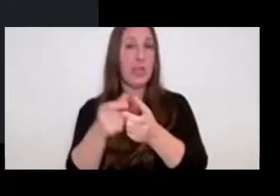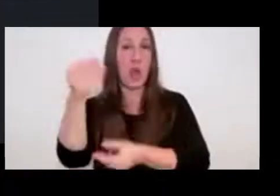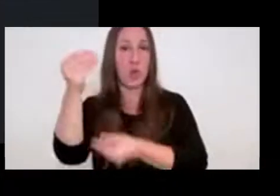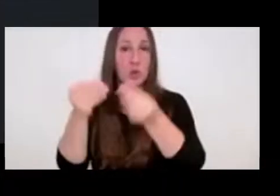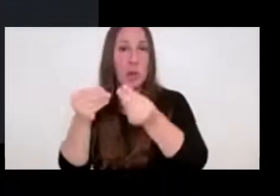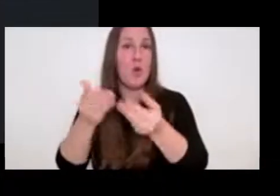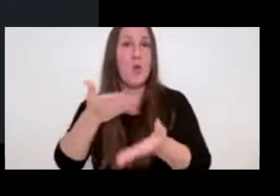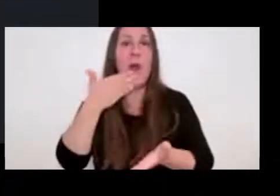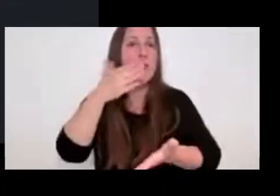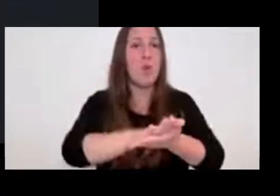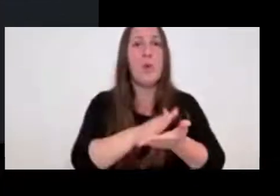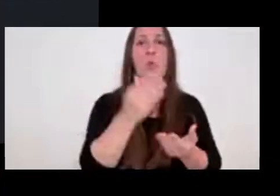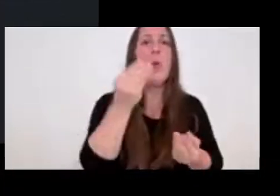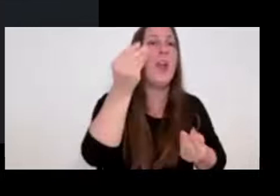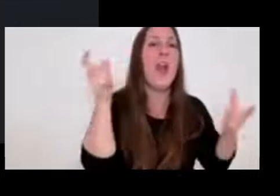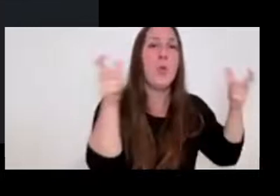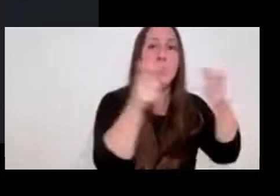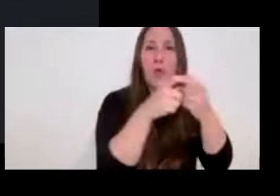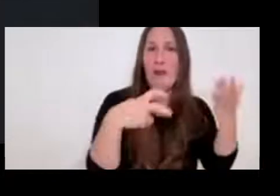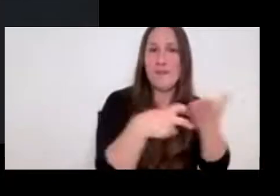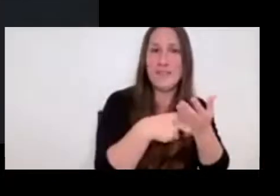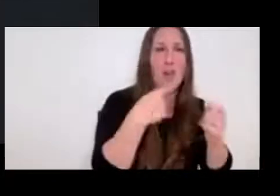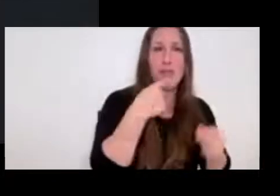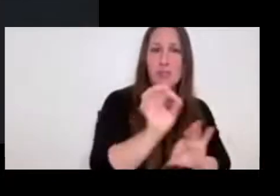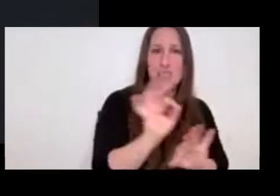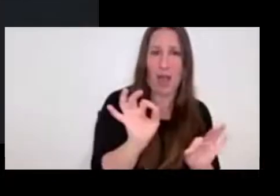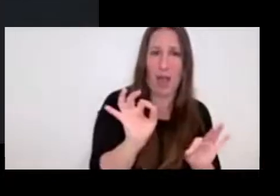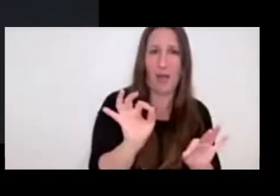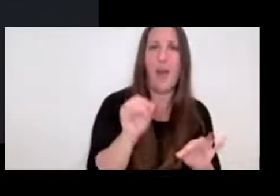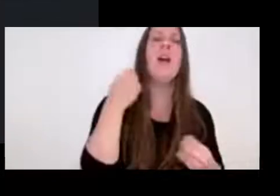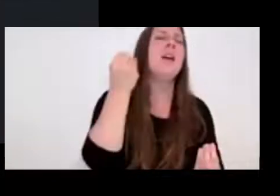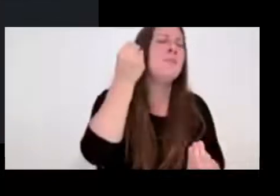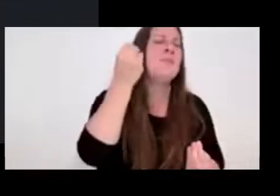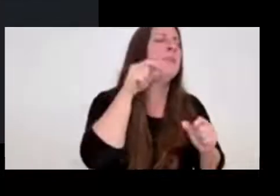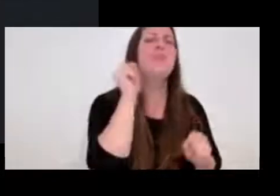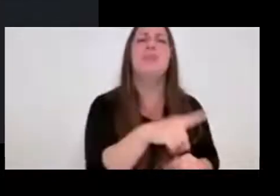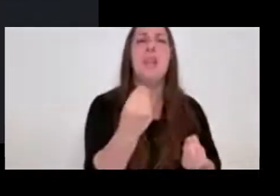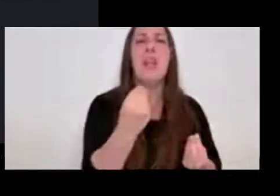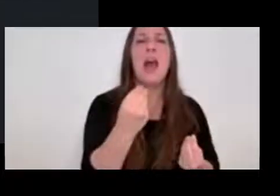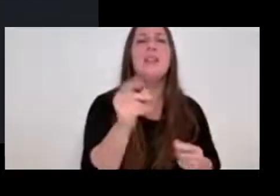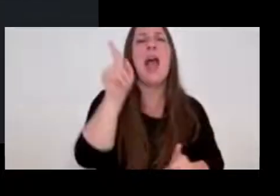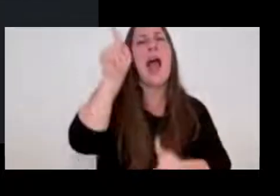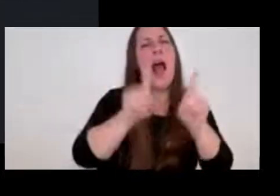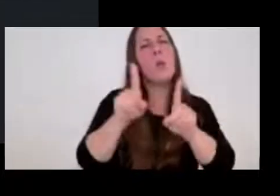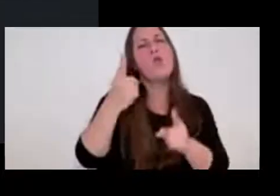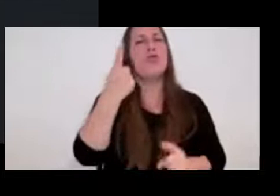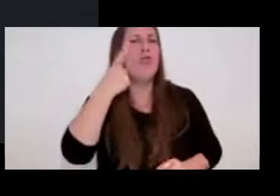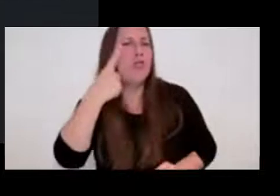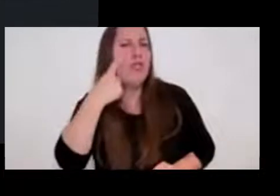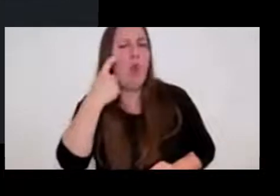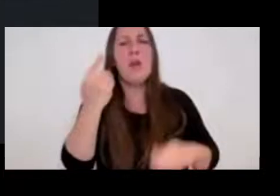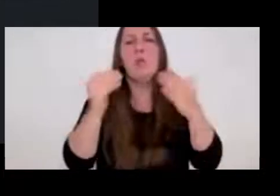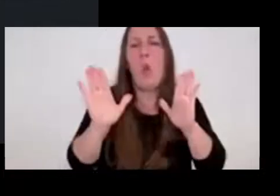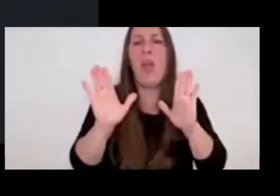auditoría fiscal, digamos, ¿no? En general, lo que hace es apoyarse en determinados controles que puede haber en las